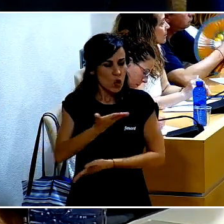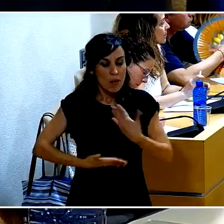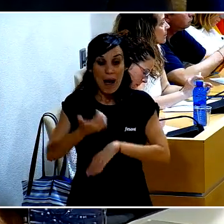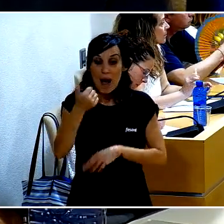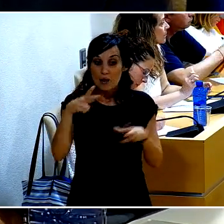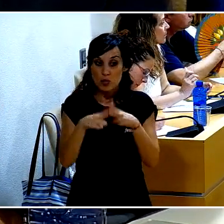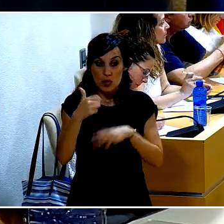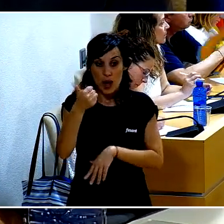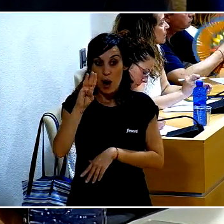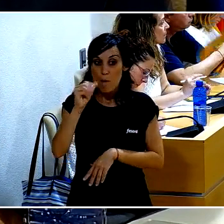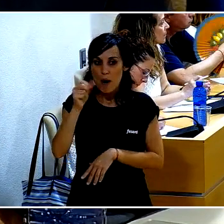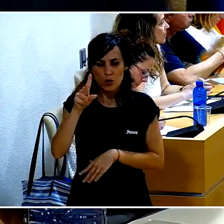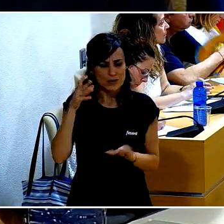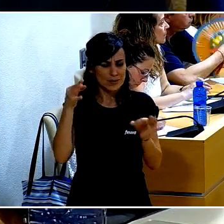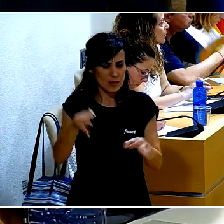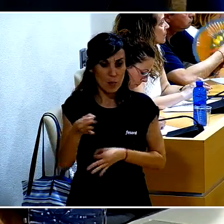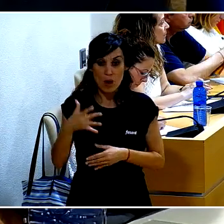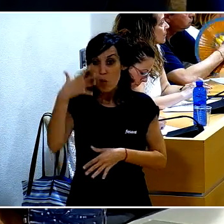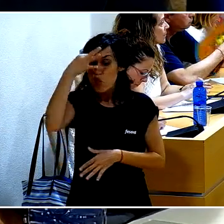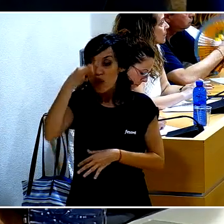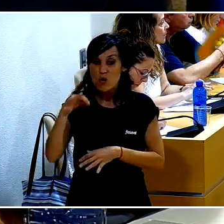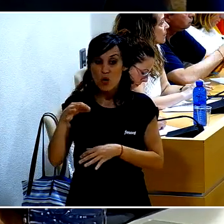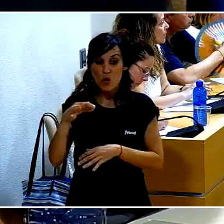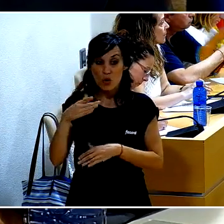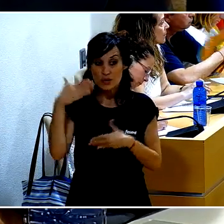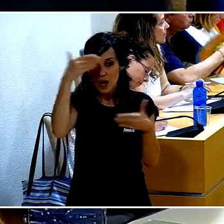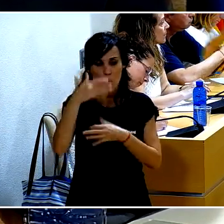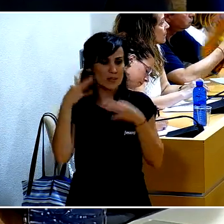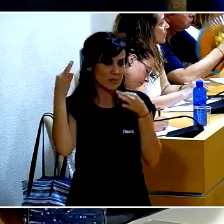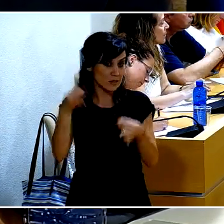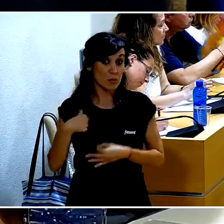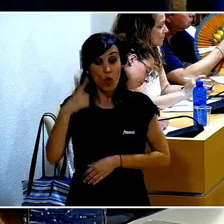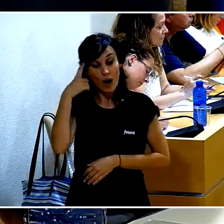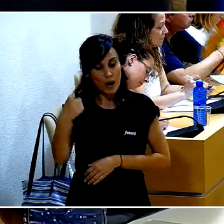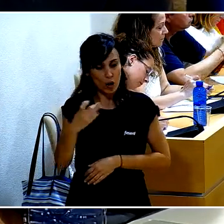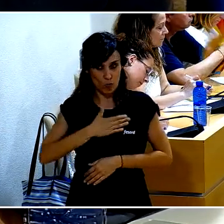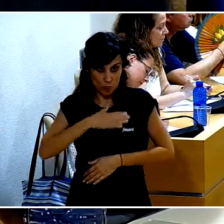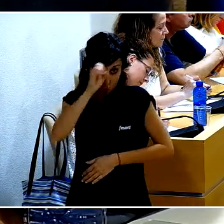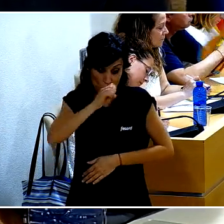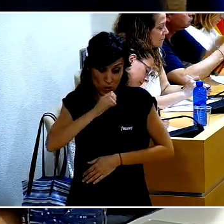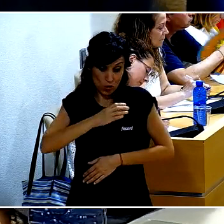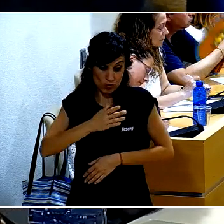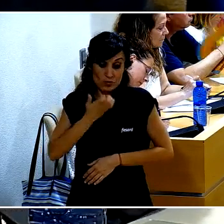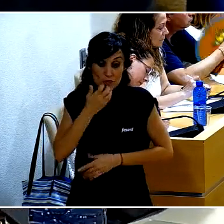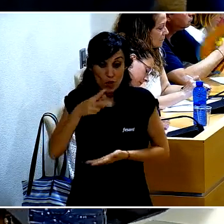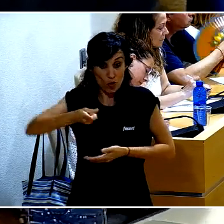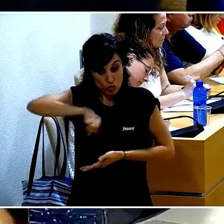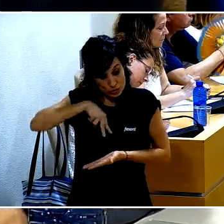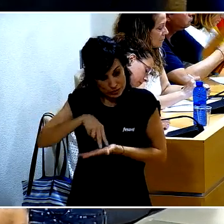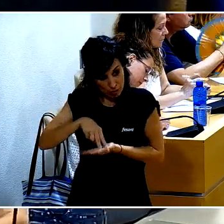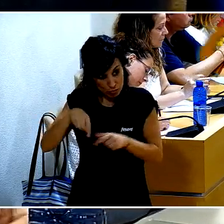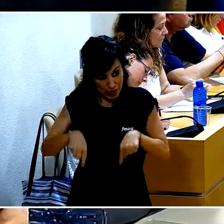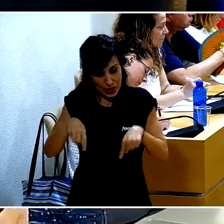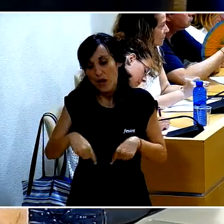siempre, con el pueblo saharaui siempre. Y yo creo, y en mi opinión, y mientras nosotros estemos aquí, desde luego